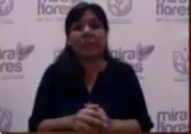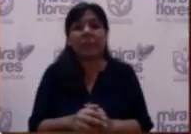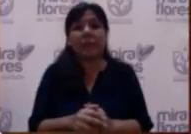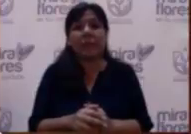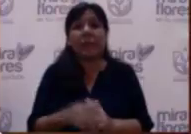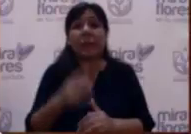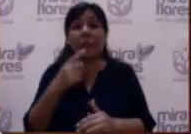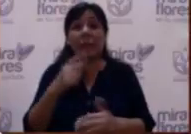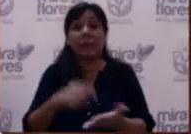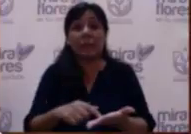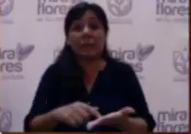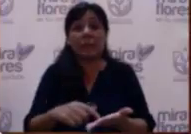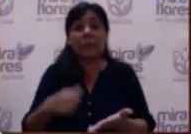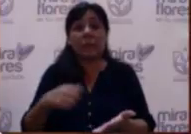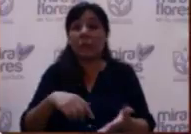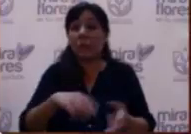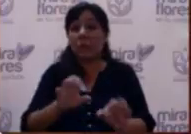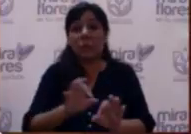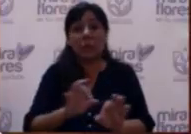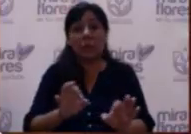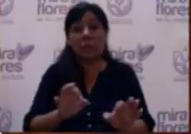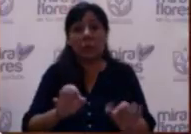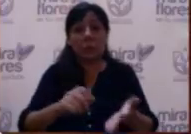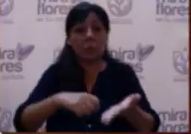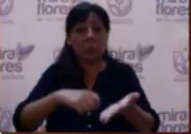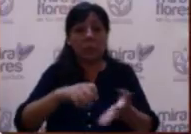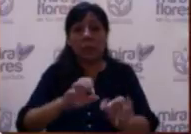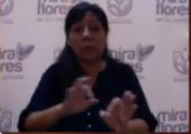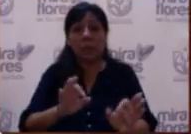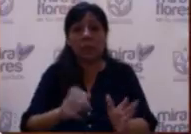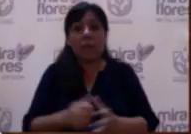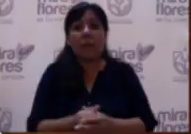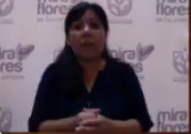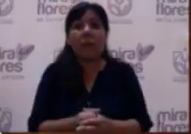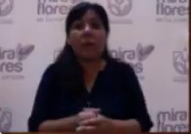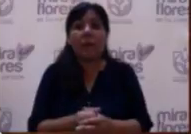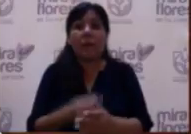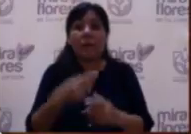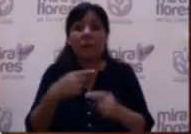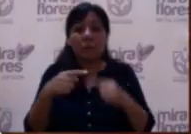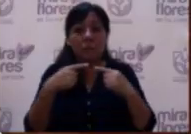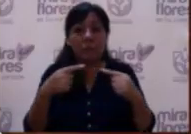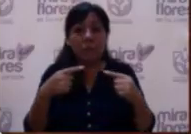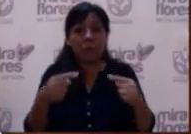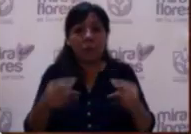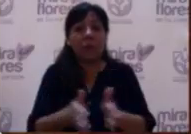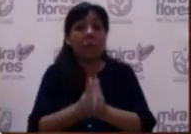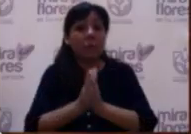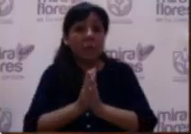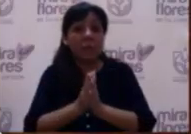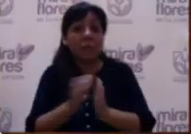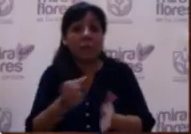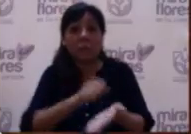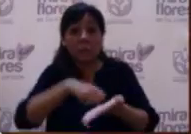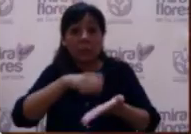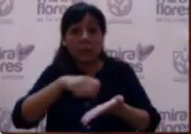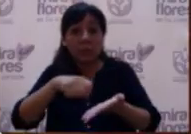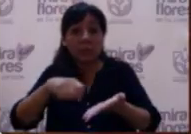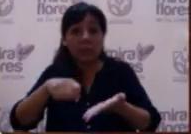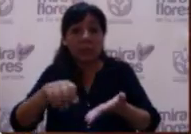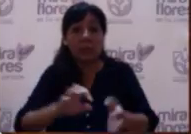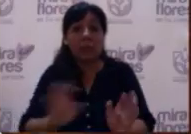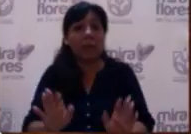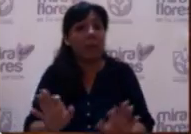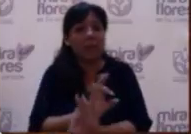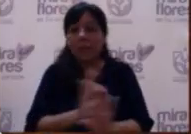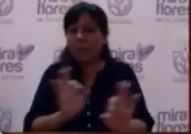señor alcalde, no hay ningún documento que dar cuenta al Consejo Municipal. Estación, informes y pedidos. ¿Algún pedido por escrito?